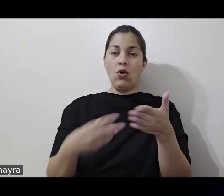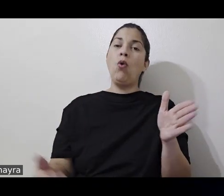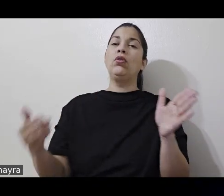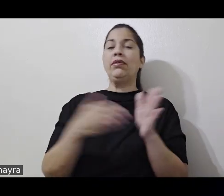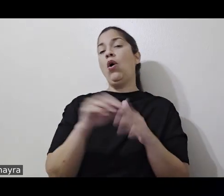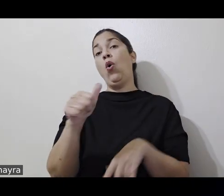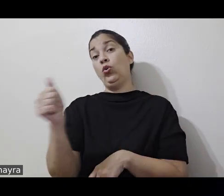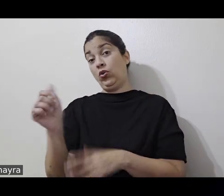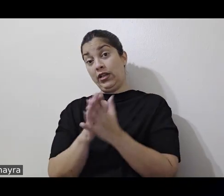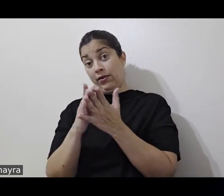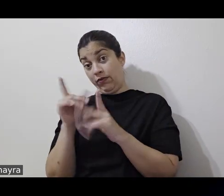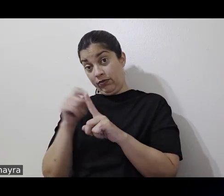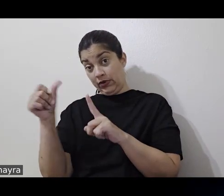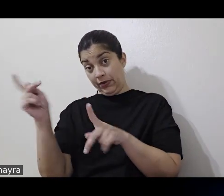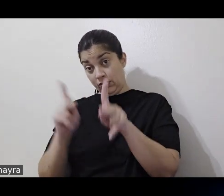Releer otros libros de otra gente.